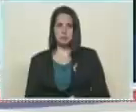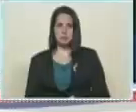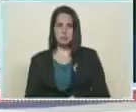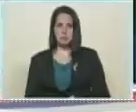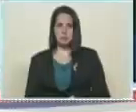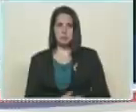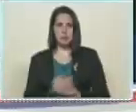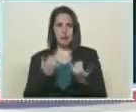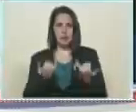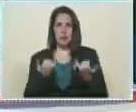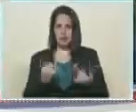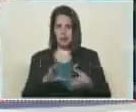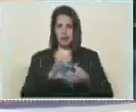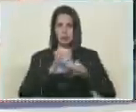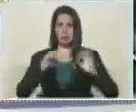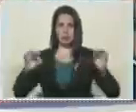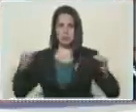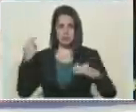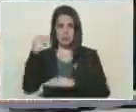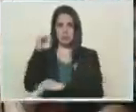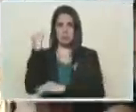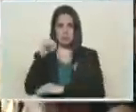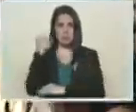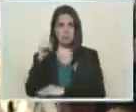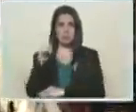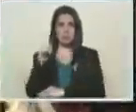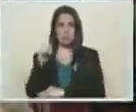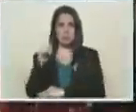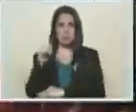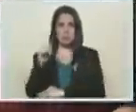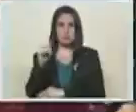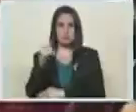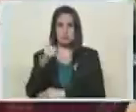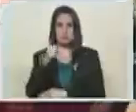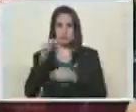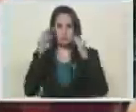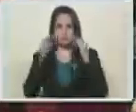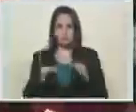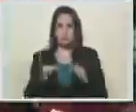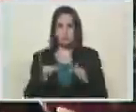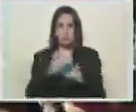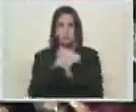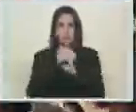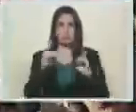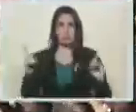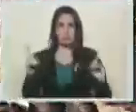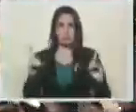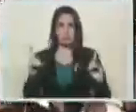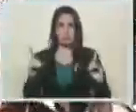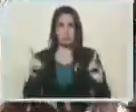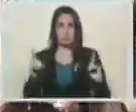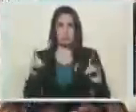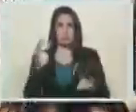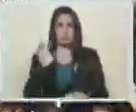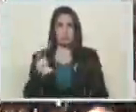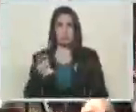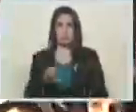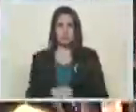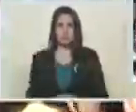en este momento, en este hito democrático de nuestro